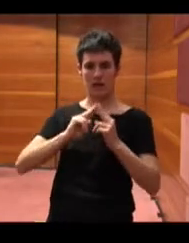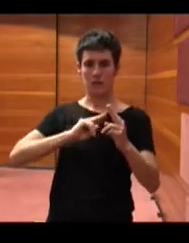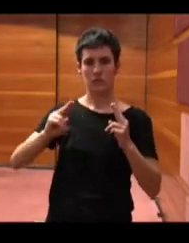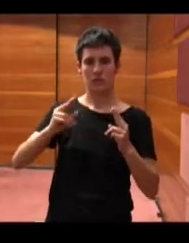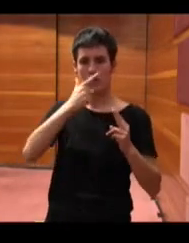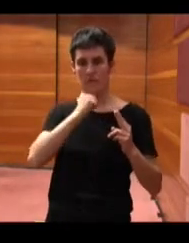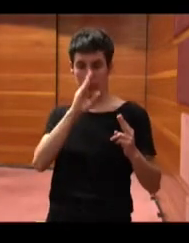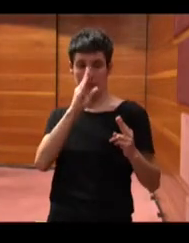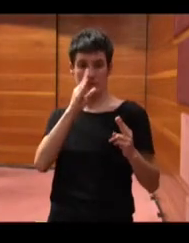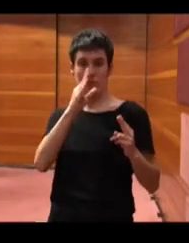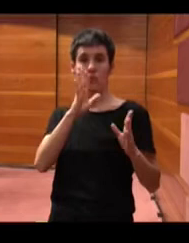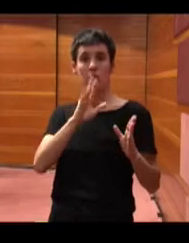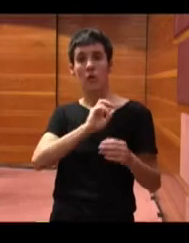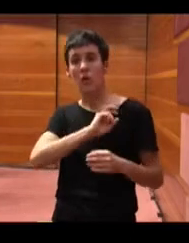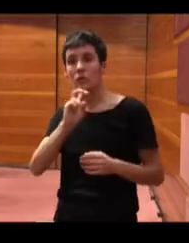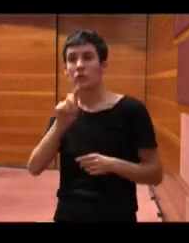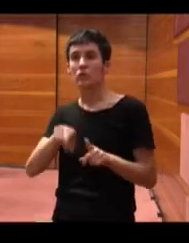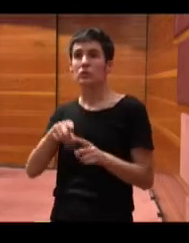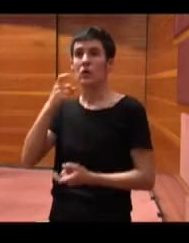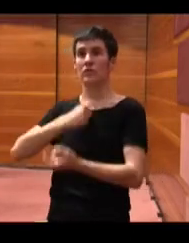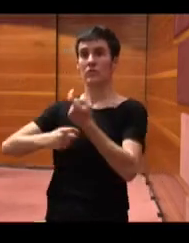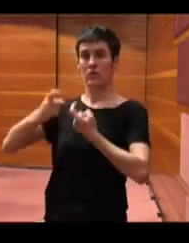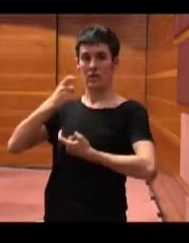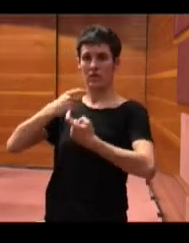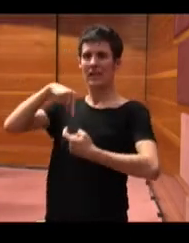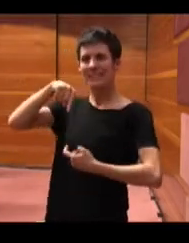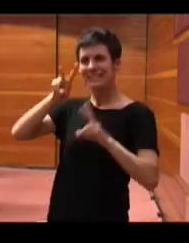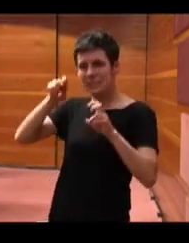organizativa, ¿no? Pero el otro es tener información, y en esto solemos